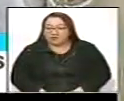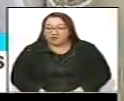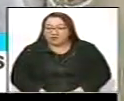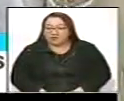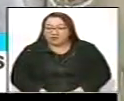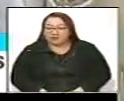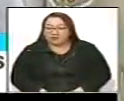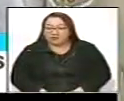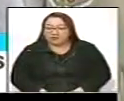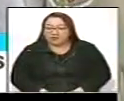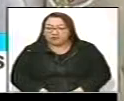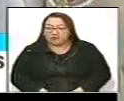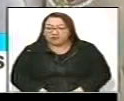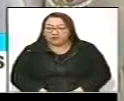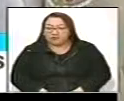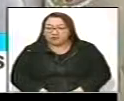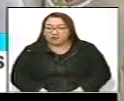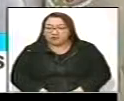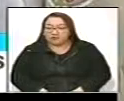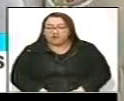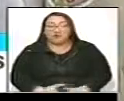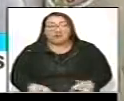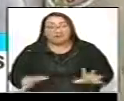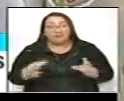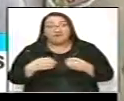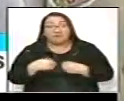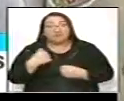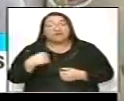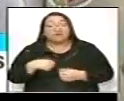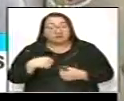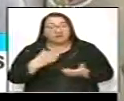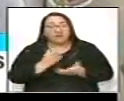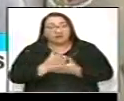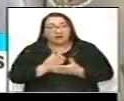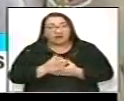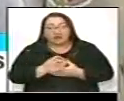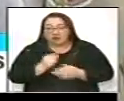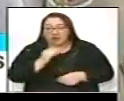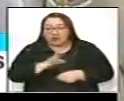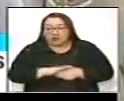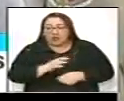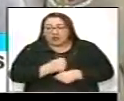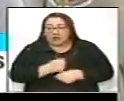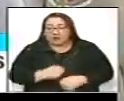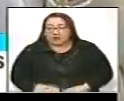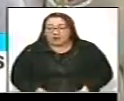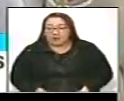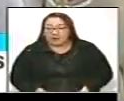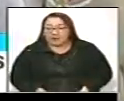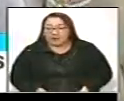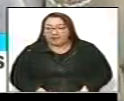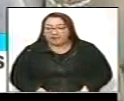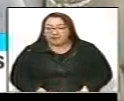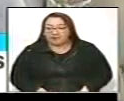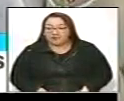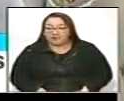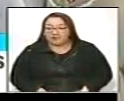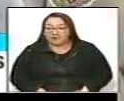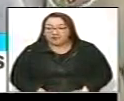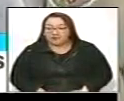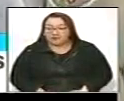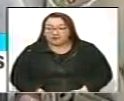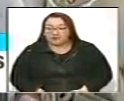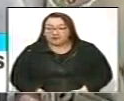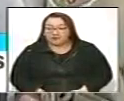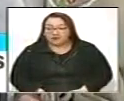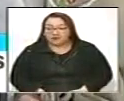suyas? Pero tengo que reconocer que los municipios escolares han cumplido una función muy importante, ¿verdad?